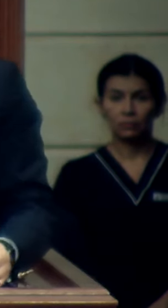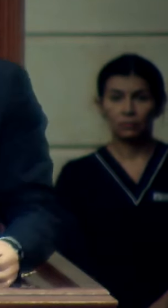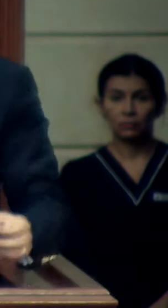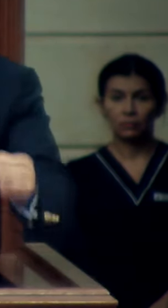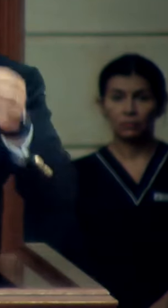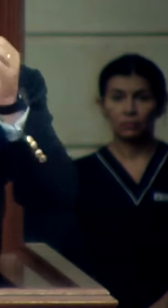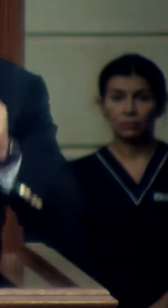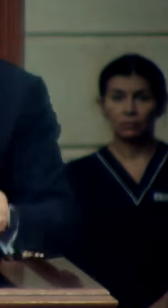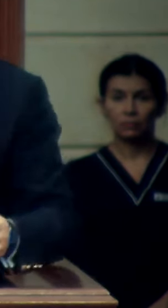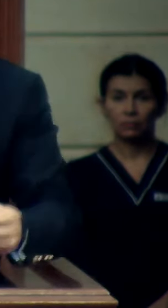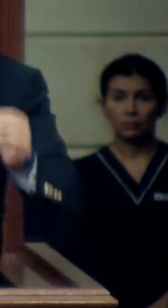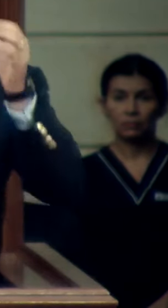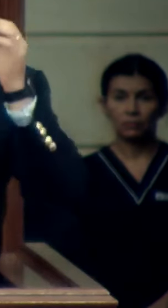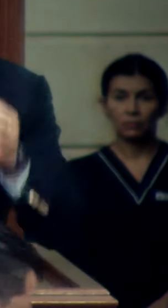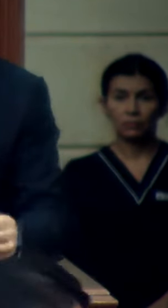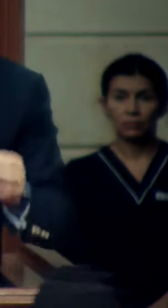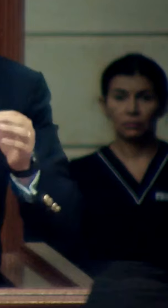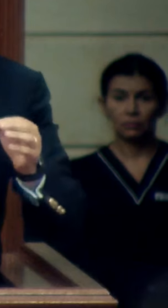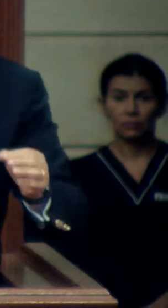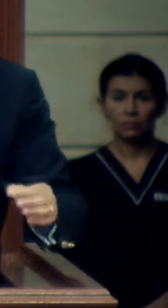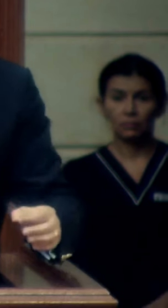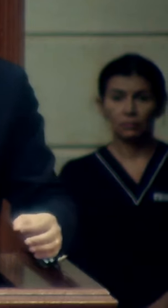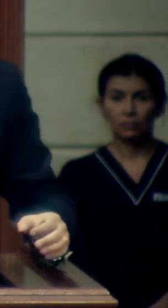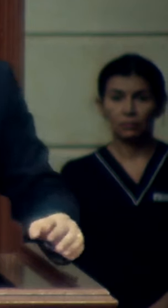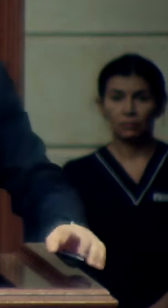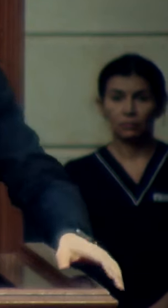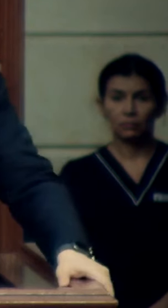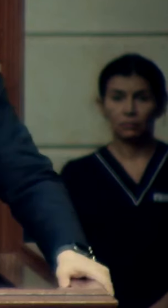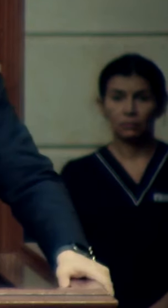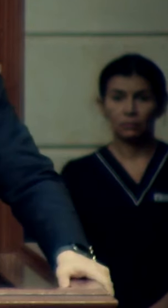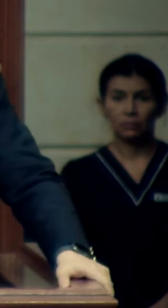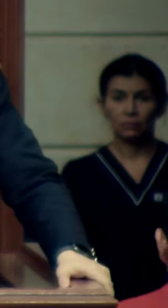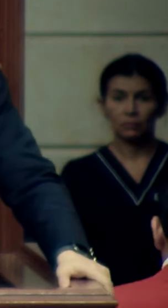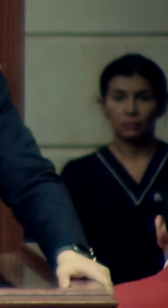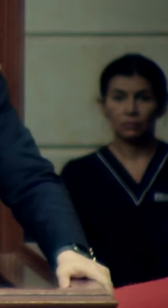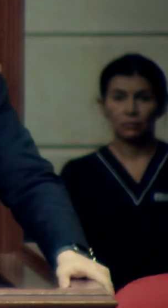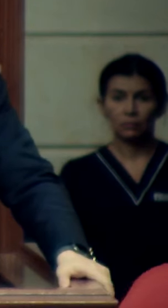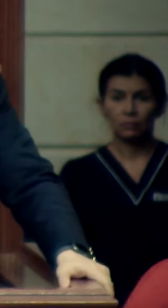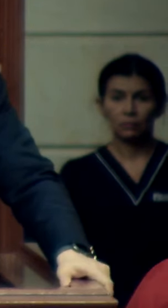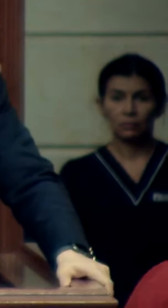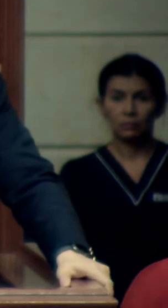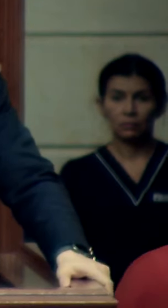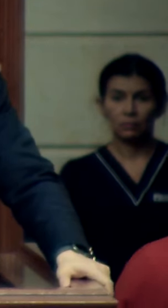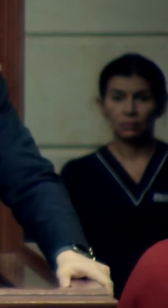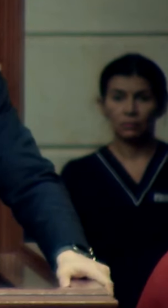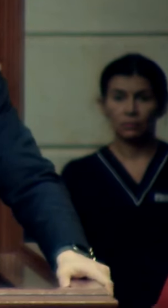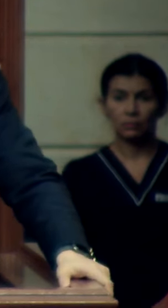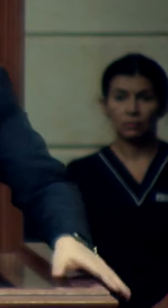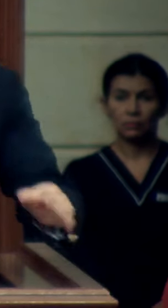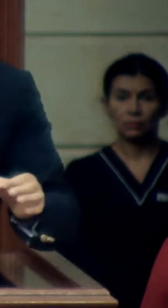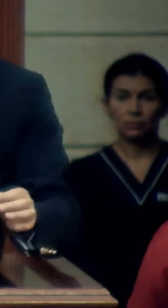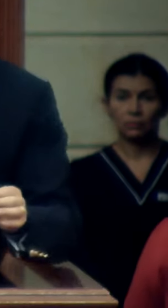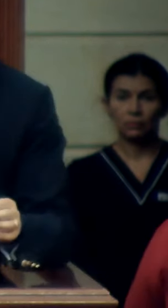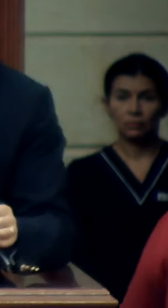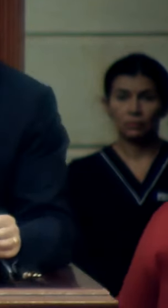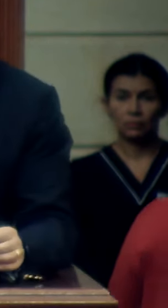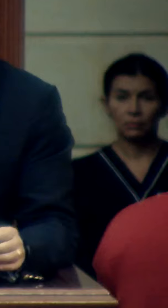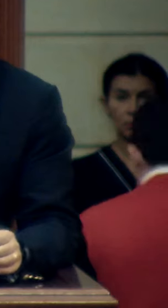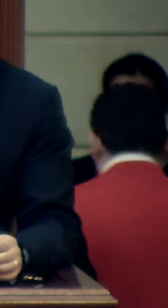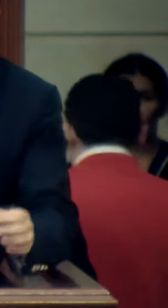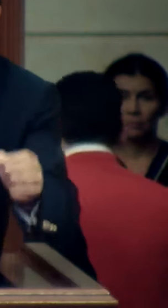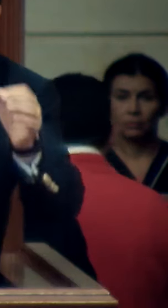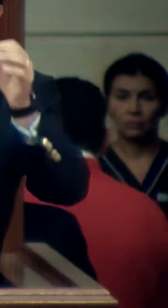años bajo las más catastróficas administraciones que se han vivido aquí 12